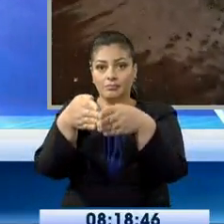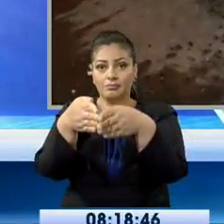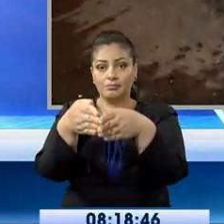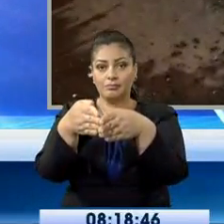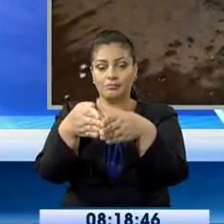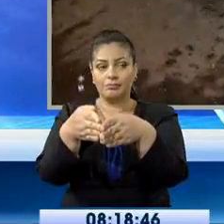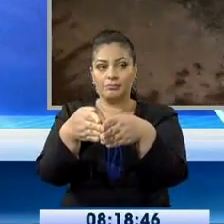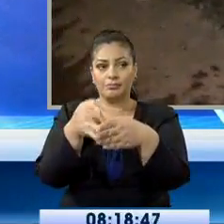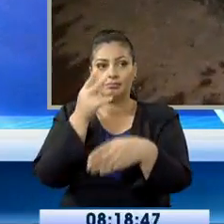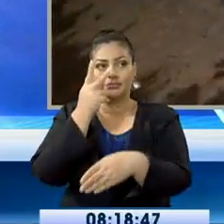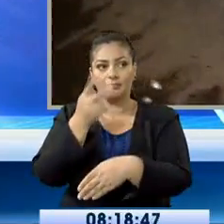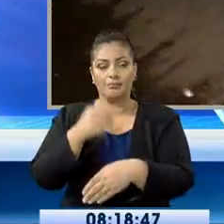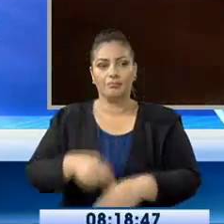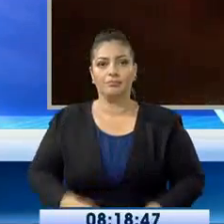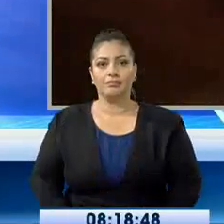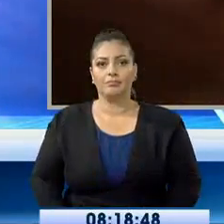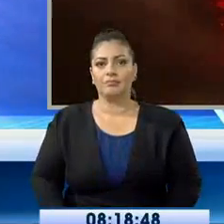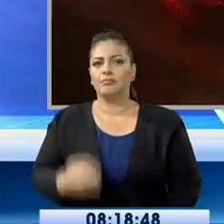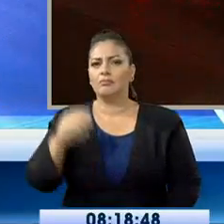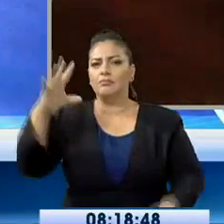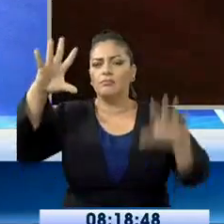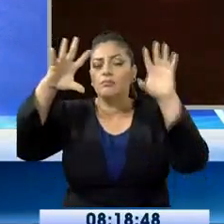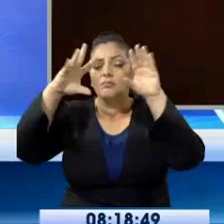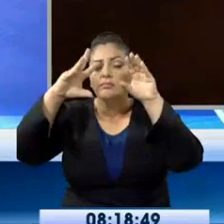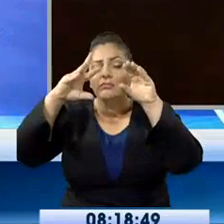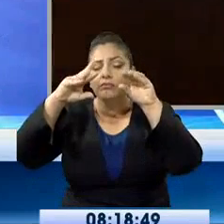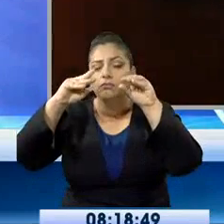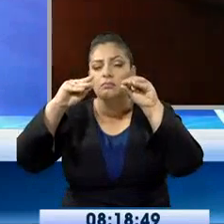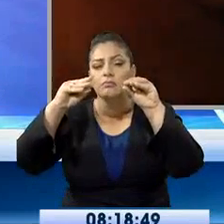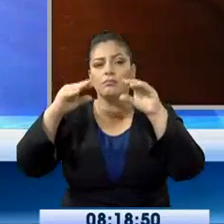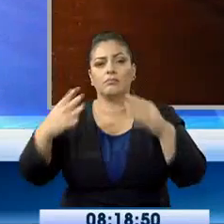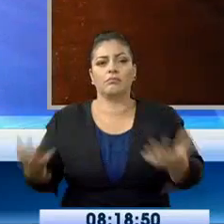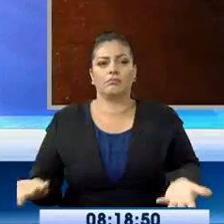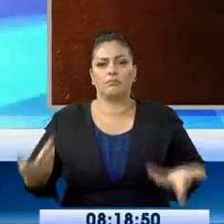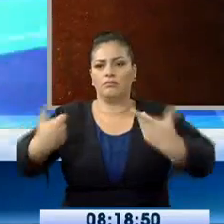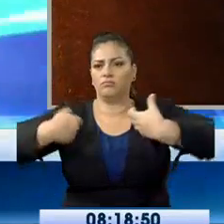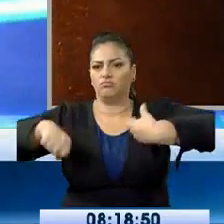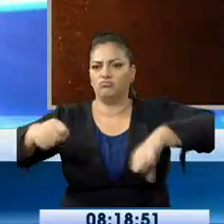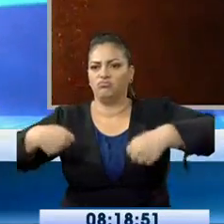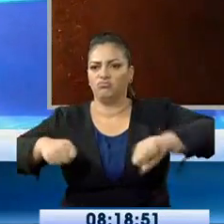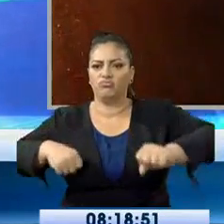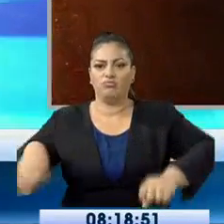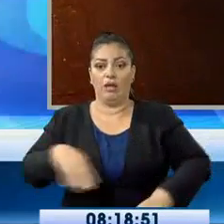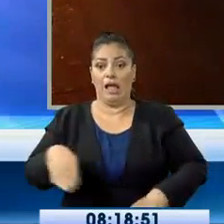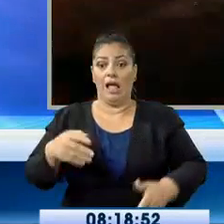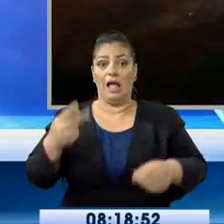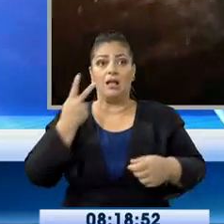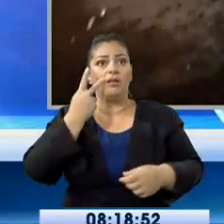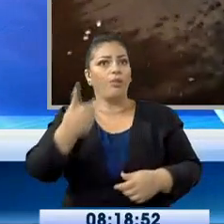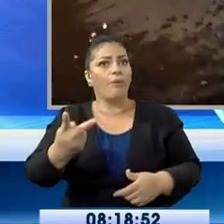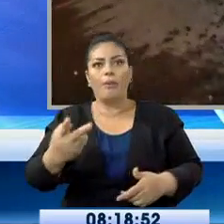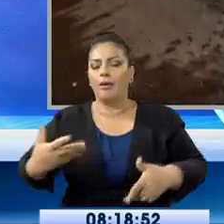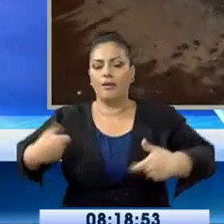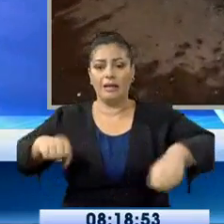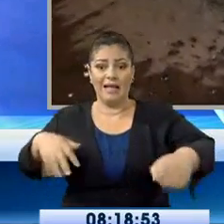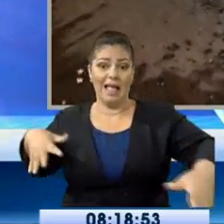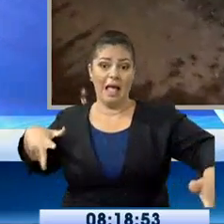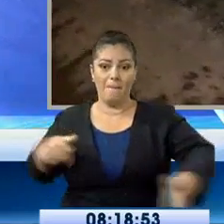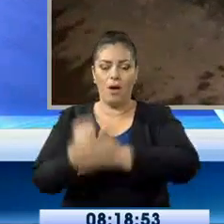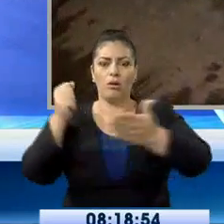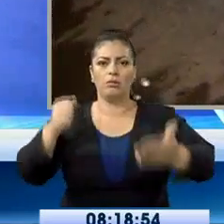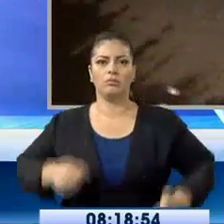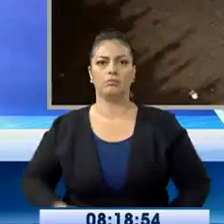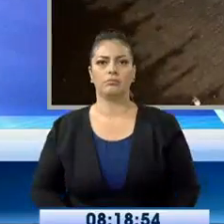No se aprecia. Ahí está la prueba. No se aprecia, Hugo. ¿Y exceso de velocidad? O sea, le agrega a la falta de